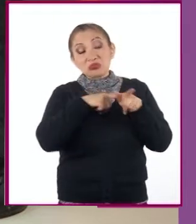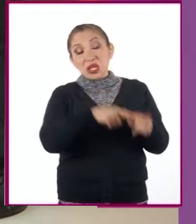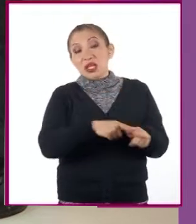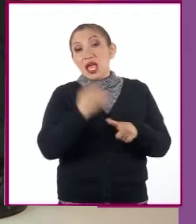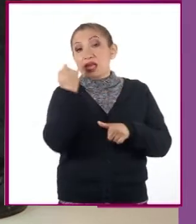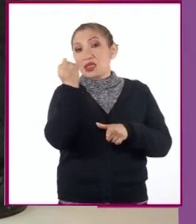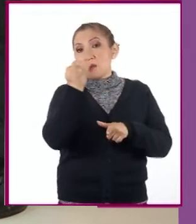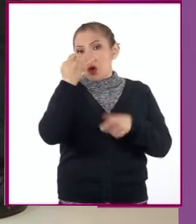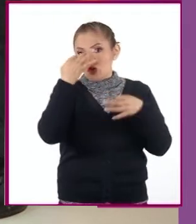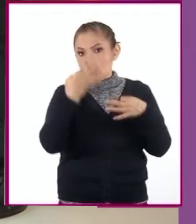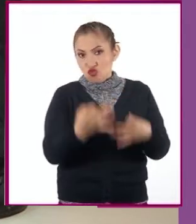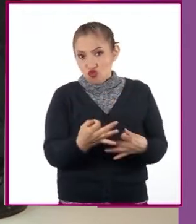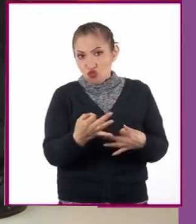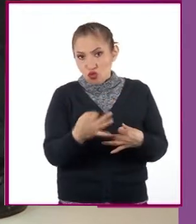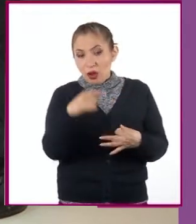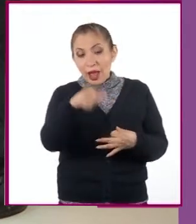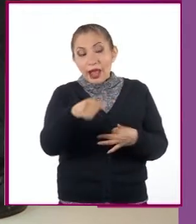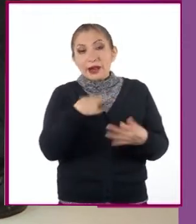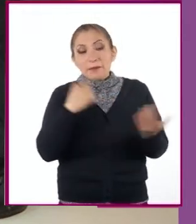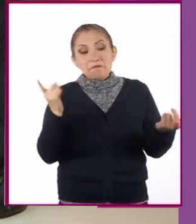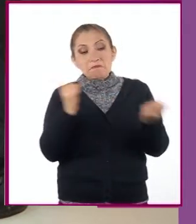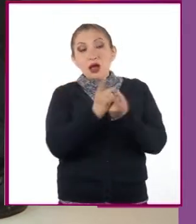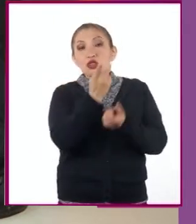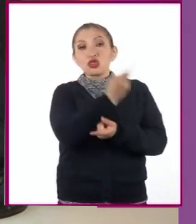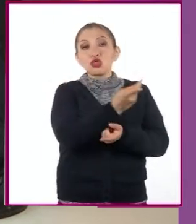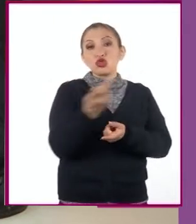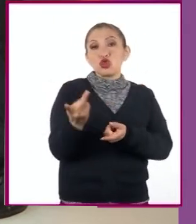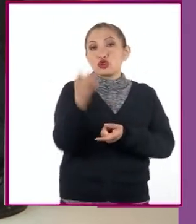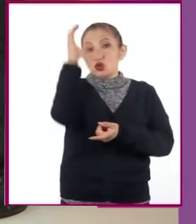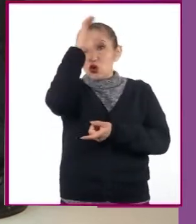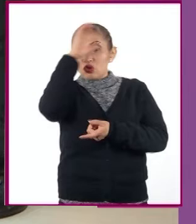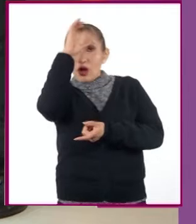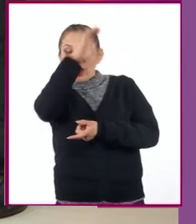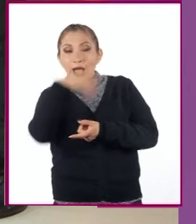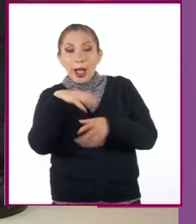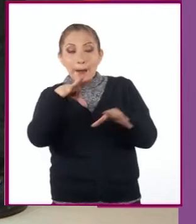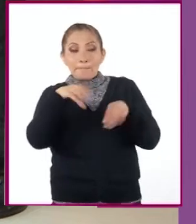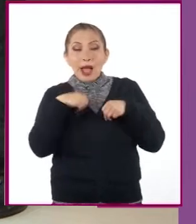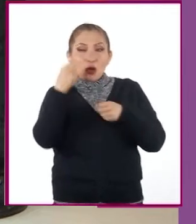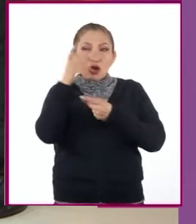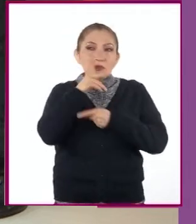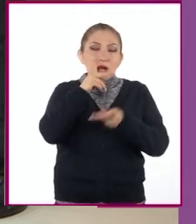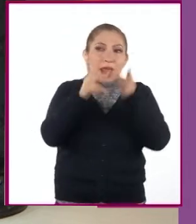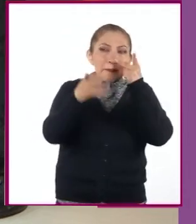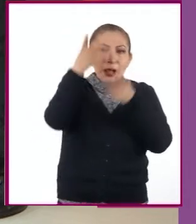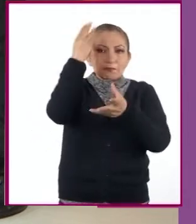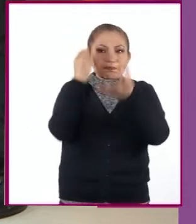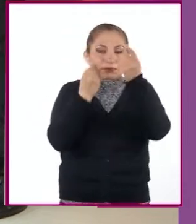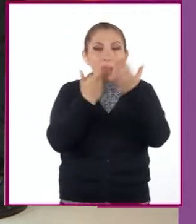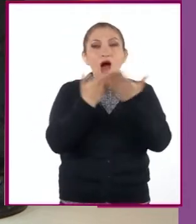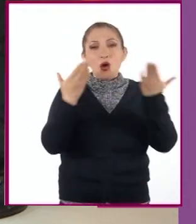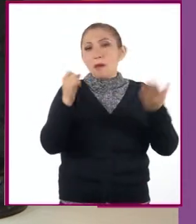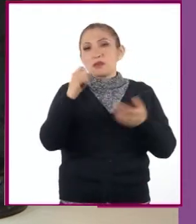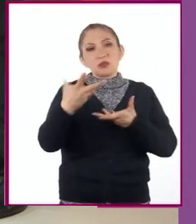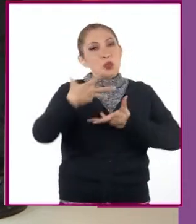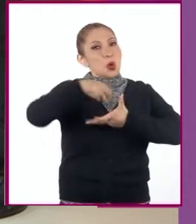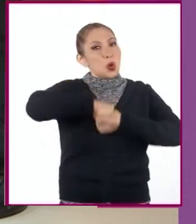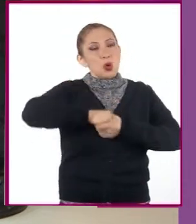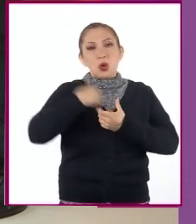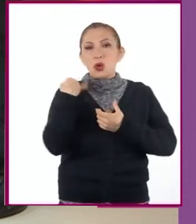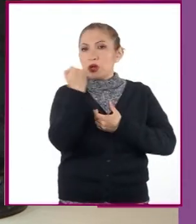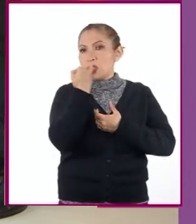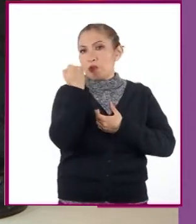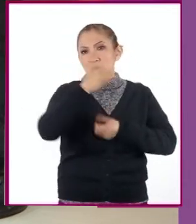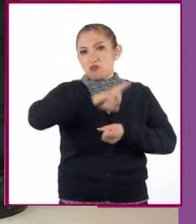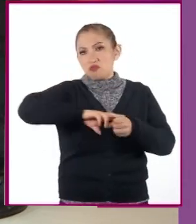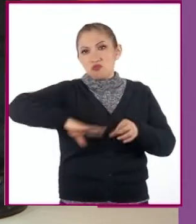lenguas originales. En el encuentro de estas dos culturas se adoptaron algunas de esas palabras que ahora son parte de nuestra lengua